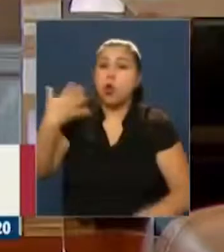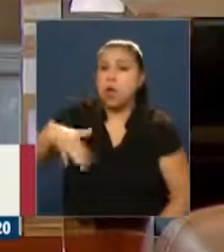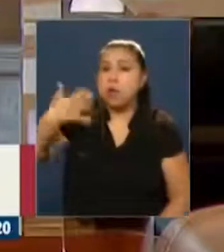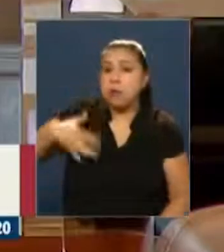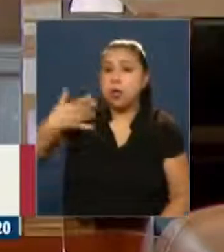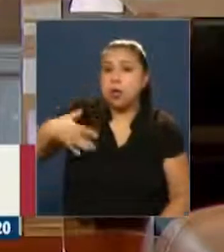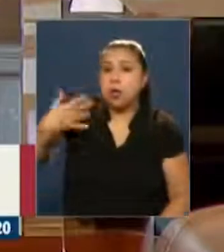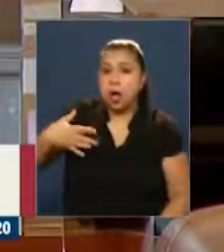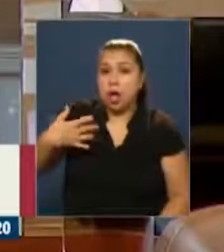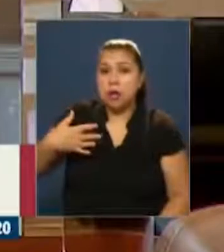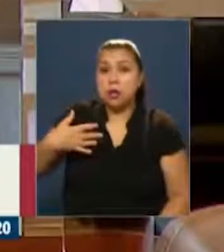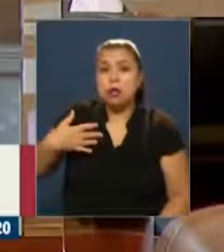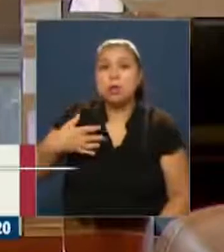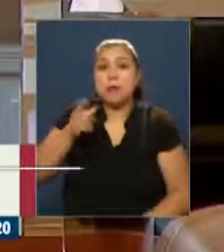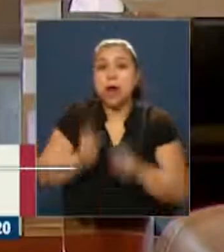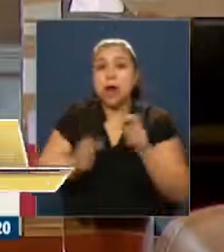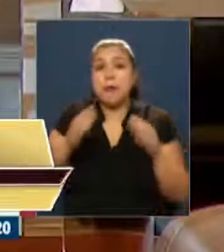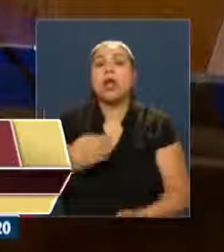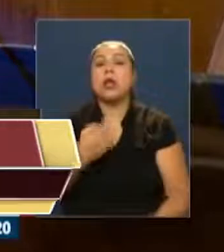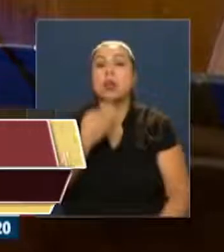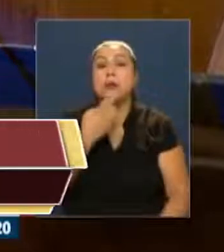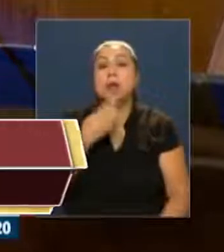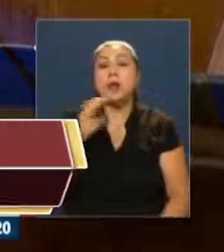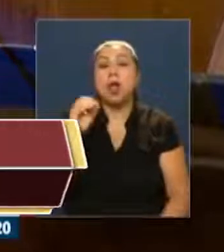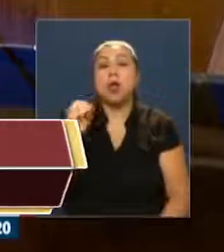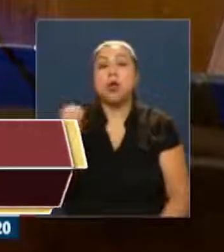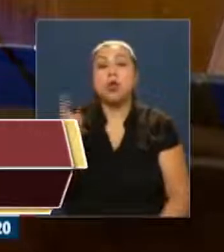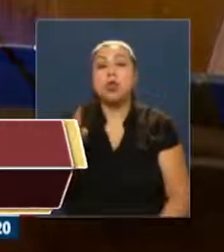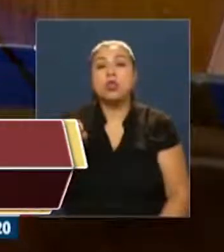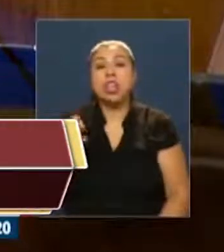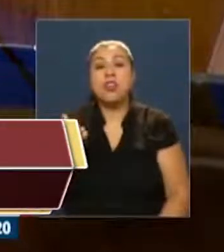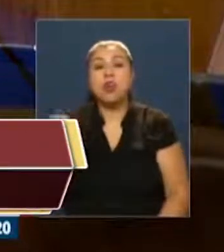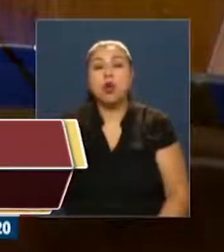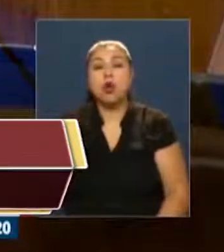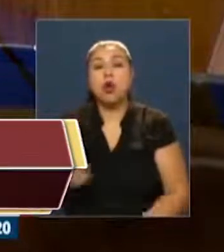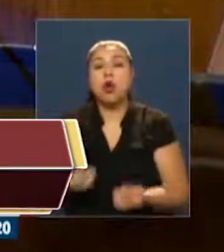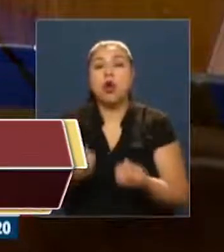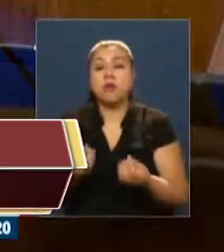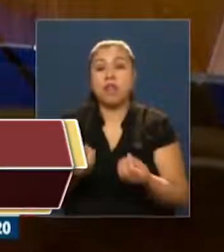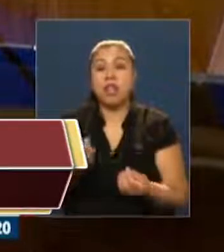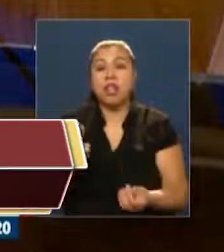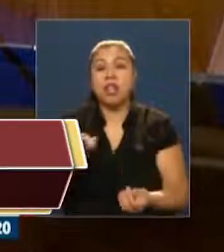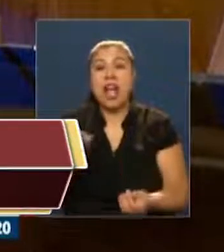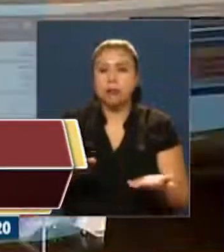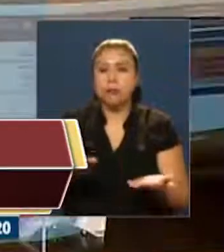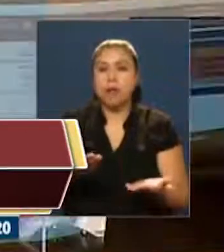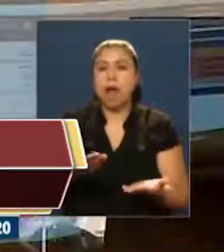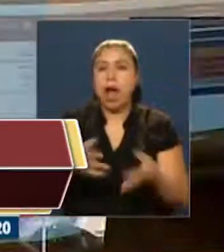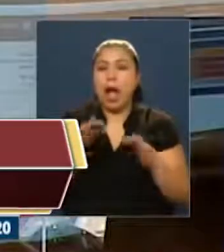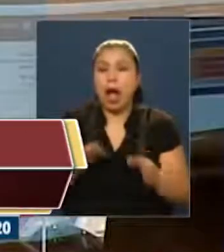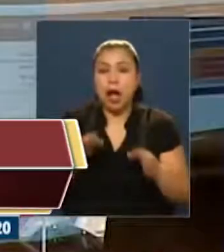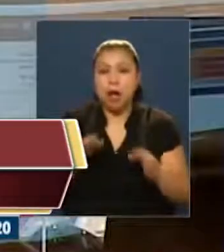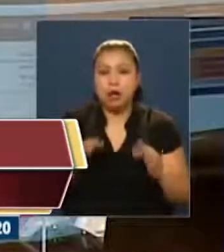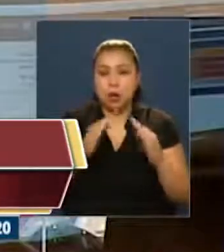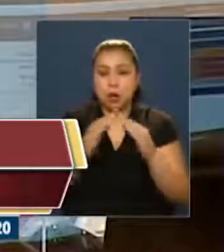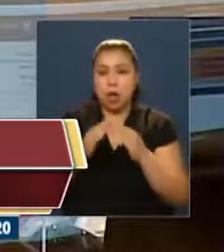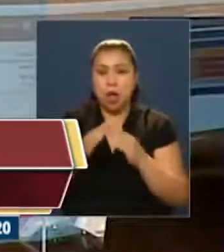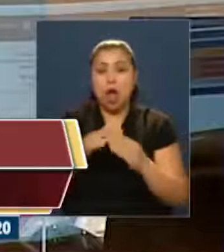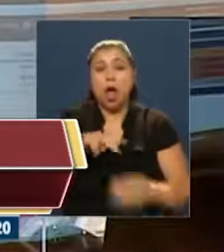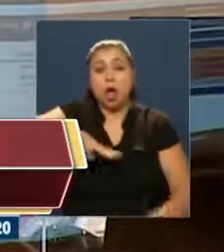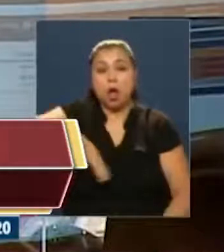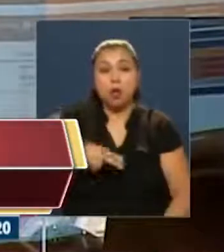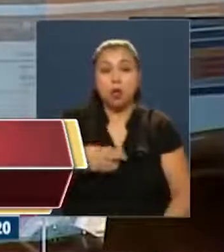Una tercera iniciativa que culminó su tramitación legislativa es la que, entre múltiples aspectos, crea un mecanismo denominado crédito